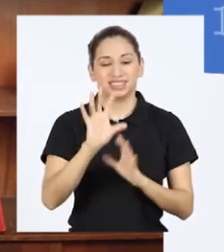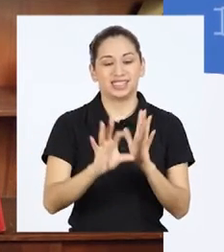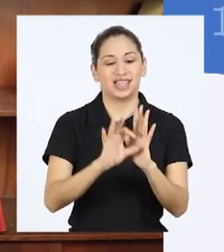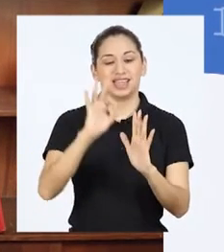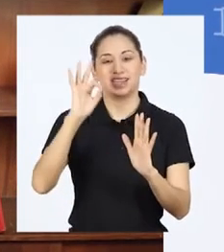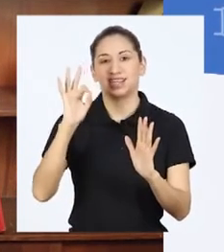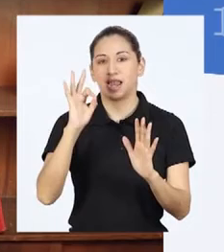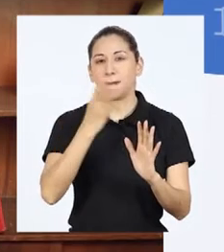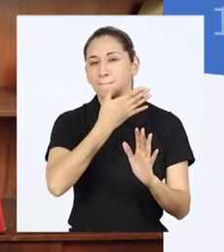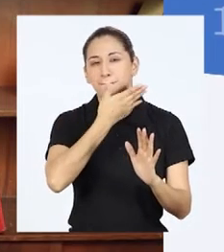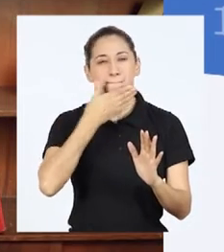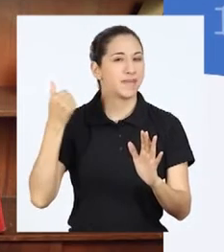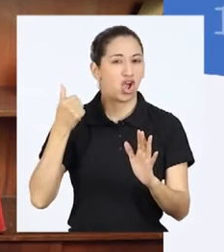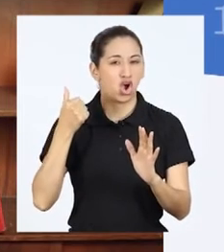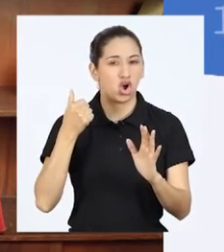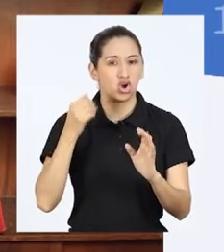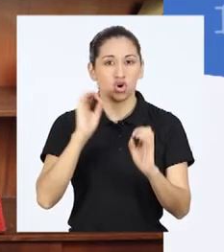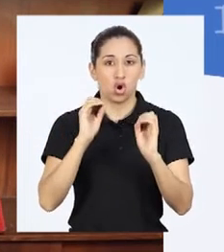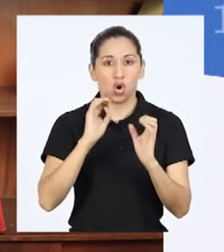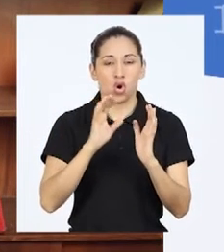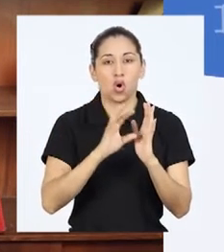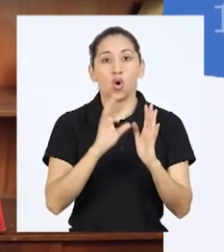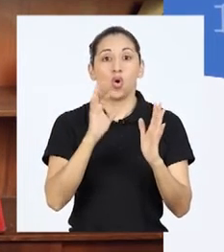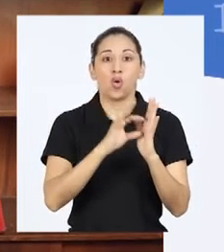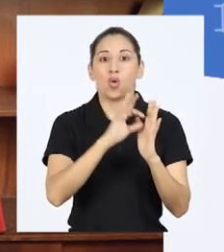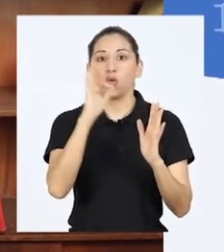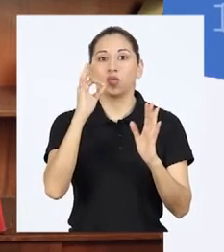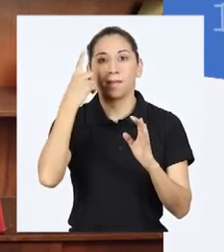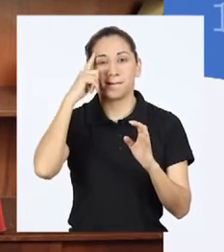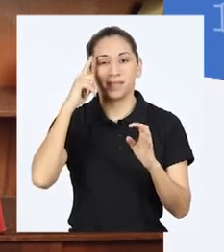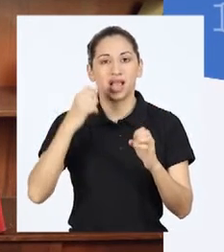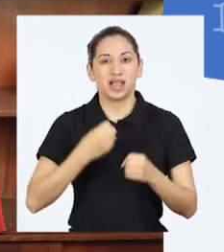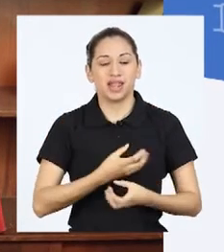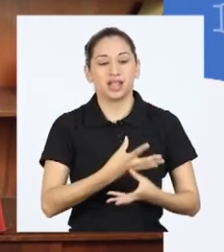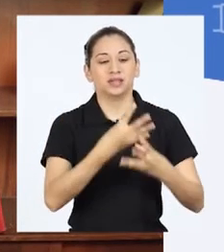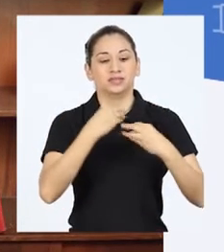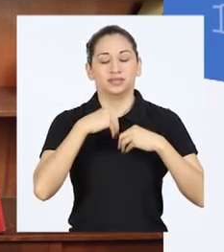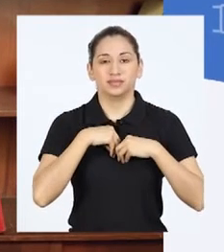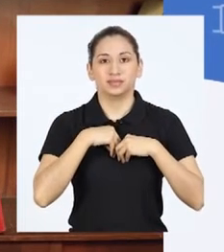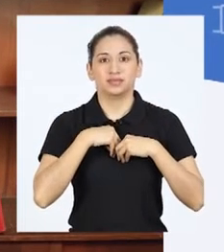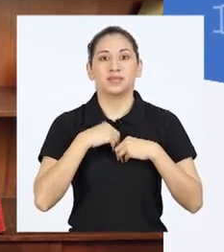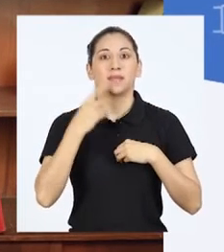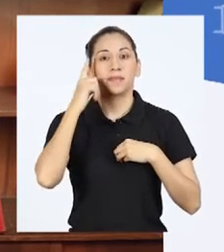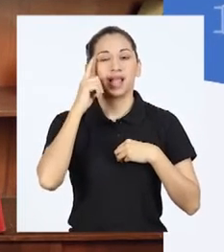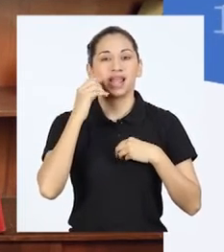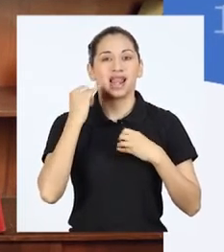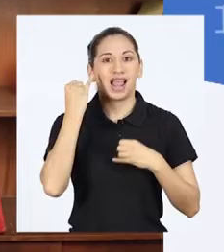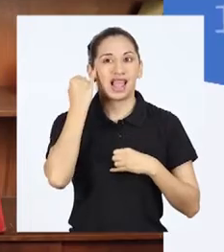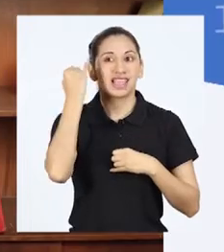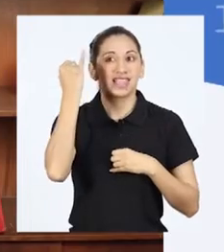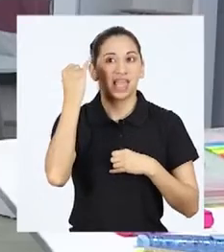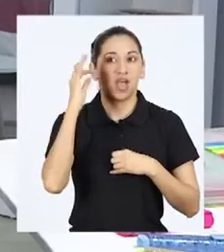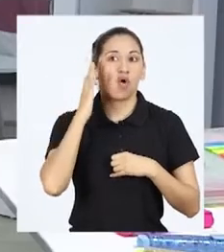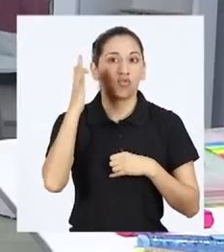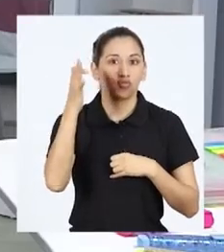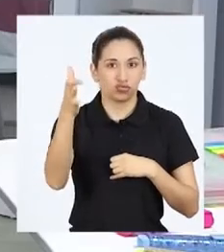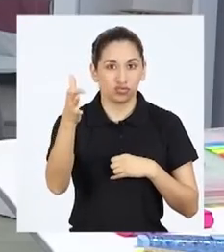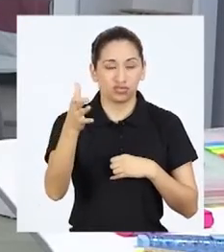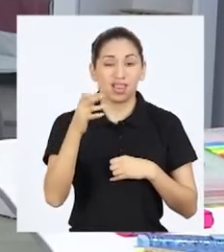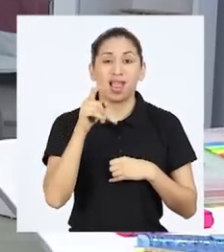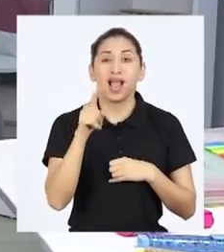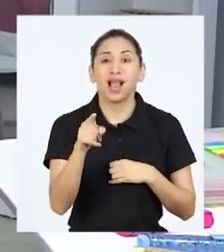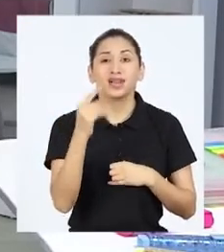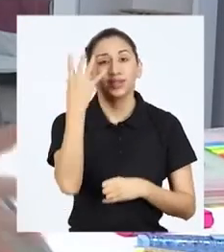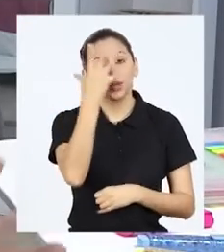elegirán las mejores o las tomarán como fuentes de inspiración sobre ideas futuras. Eso